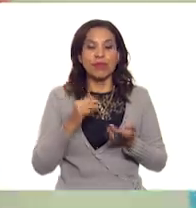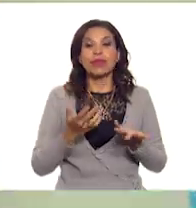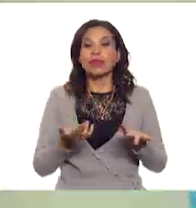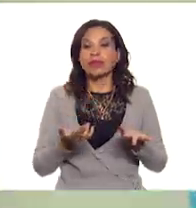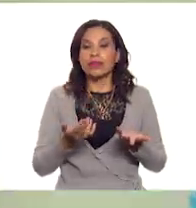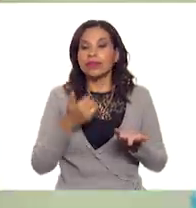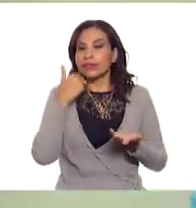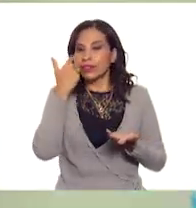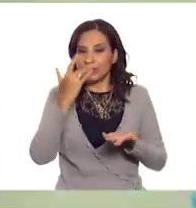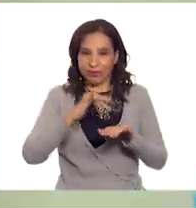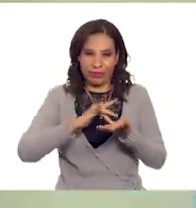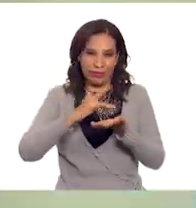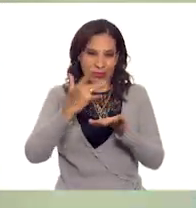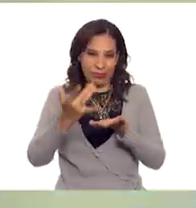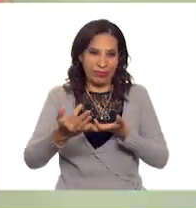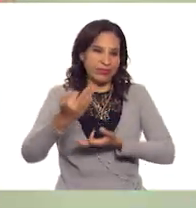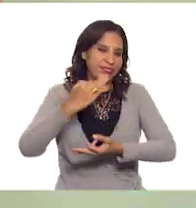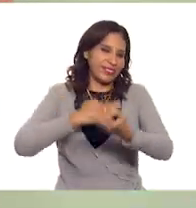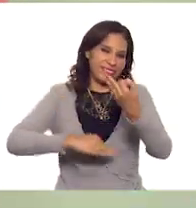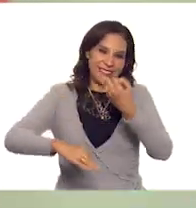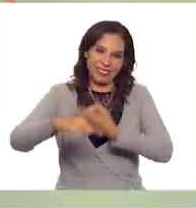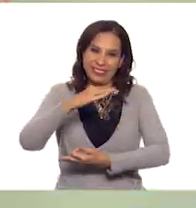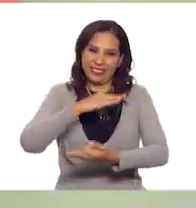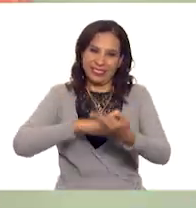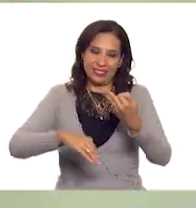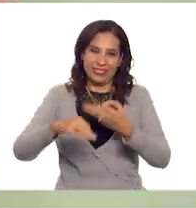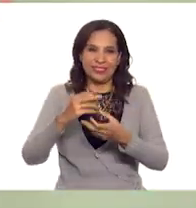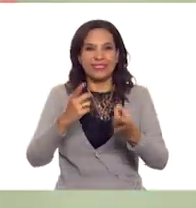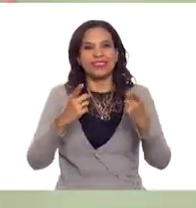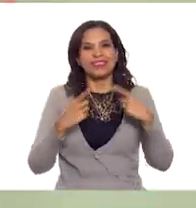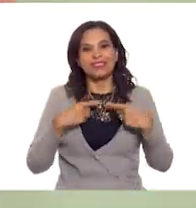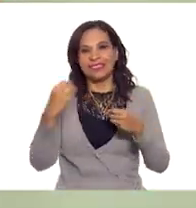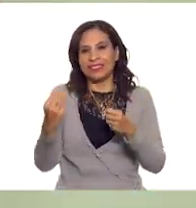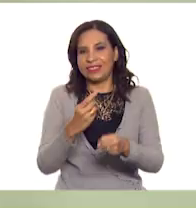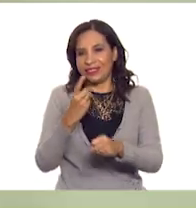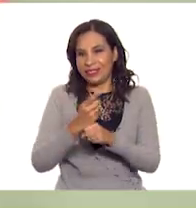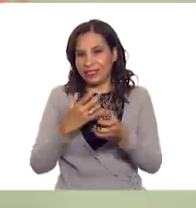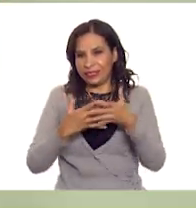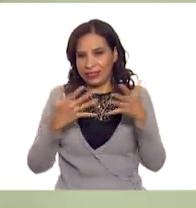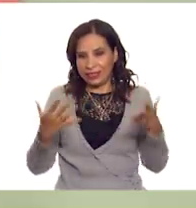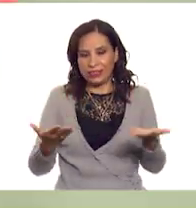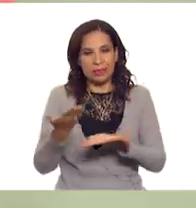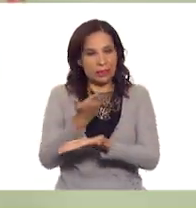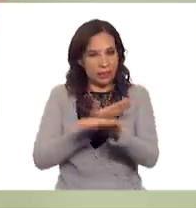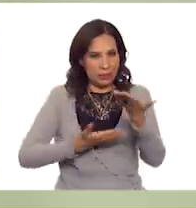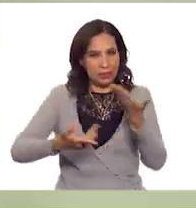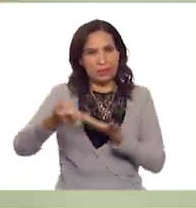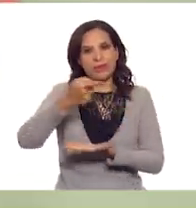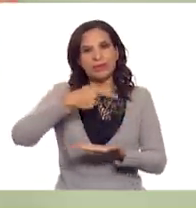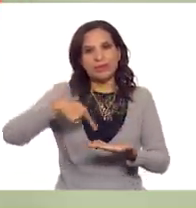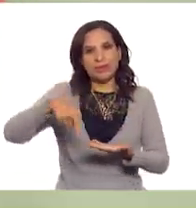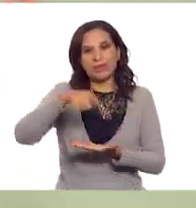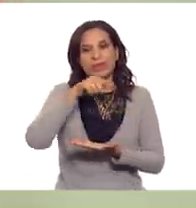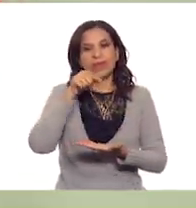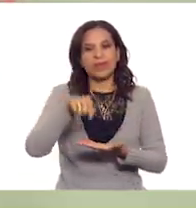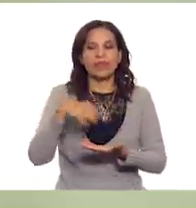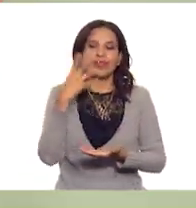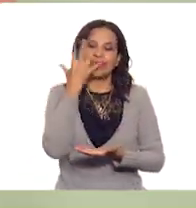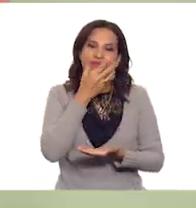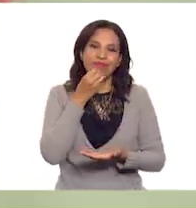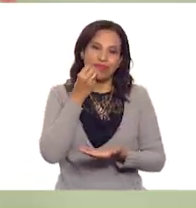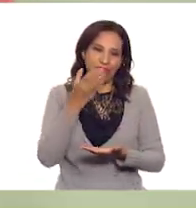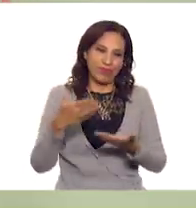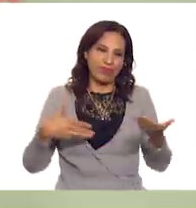Pues quiero agradecerles a todos por darme esta gran oportunidad de compartir con ustedes esta